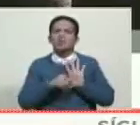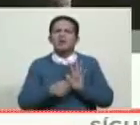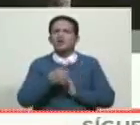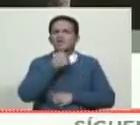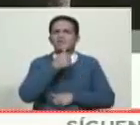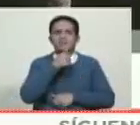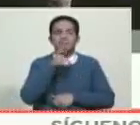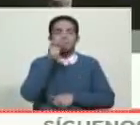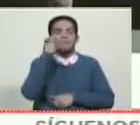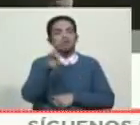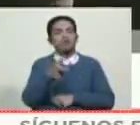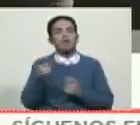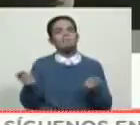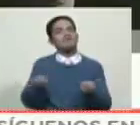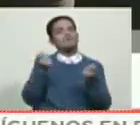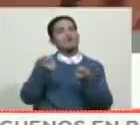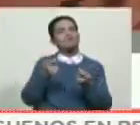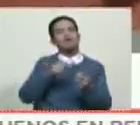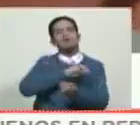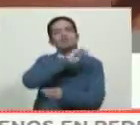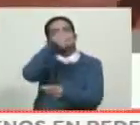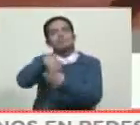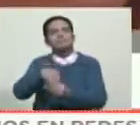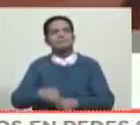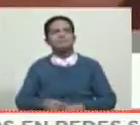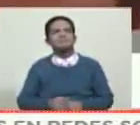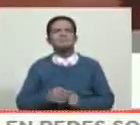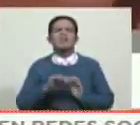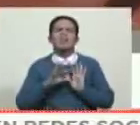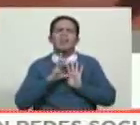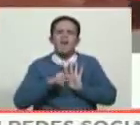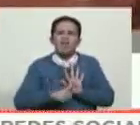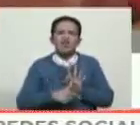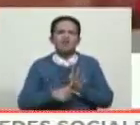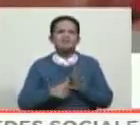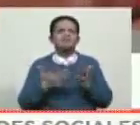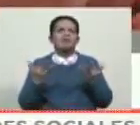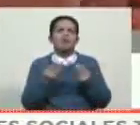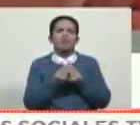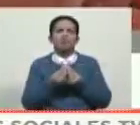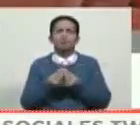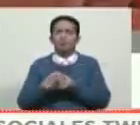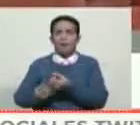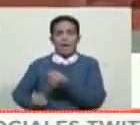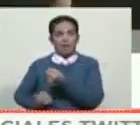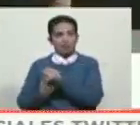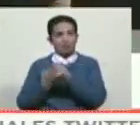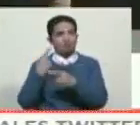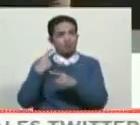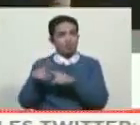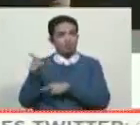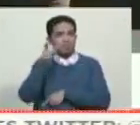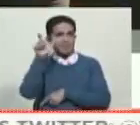la invasión en Libia. Ladrones. Con complicidad interna.